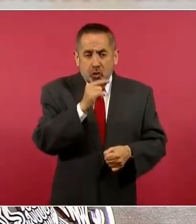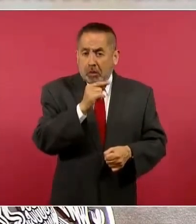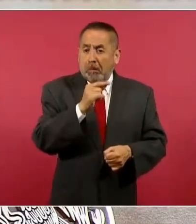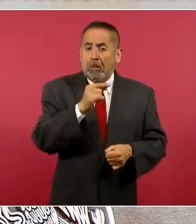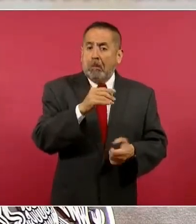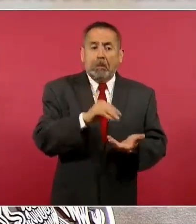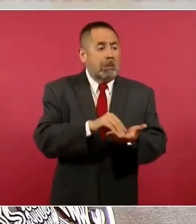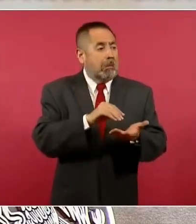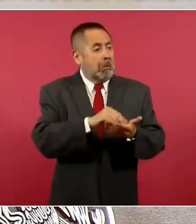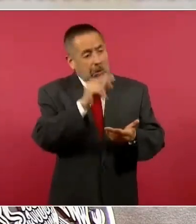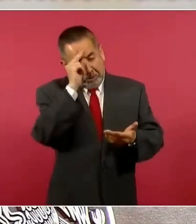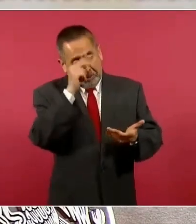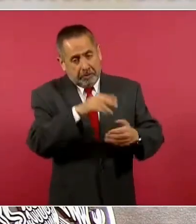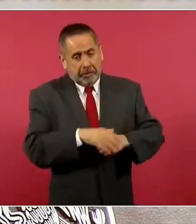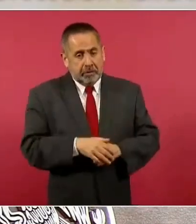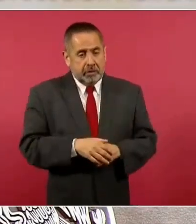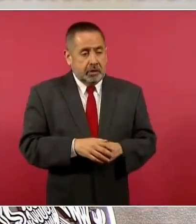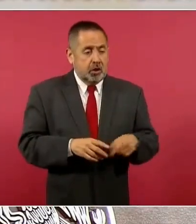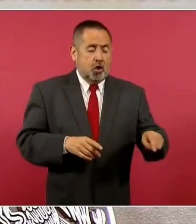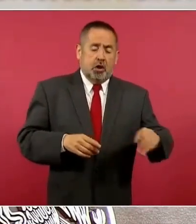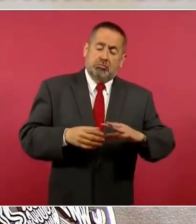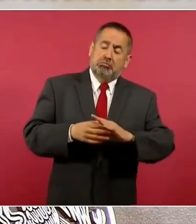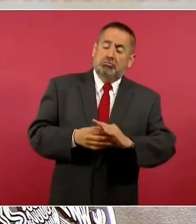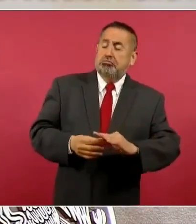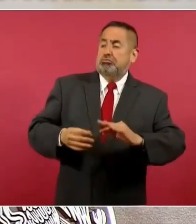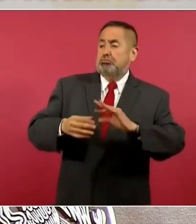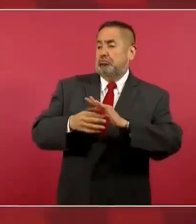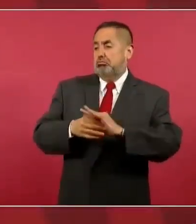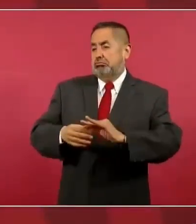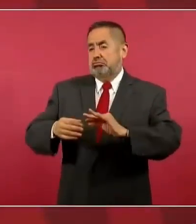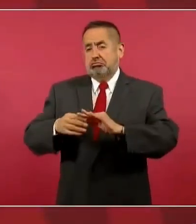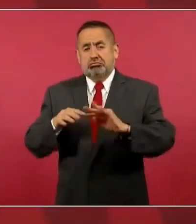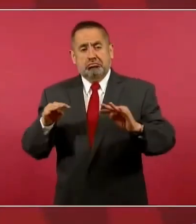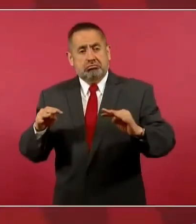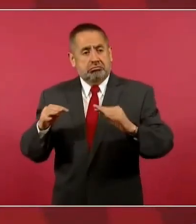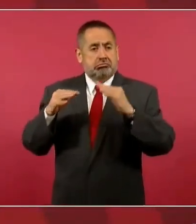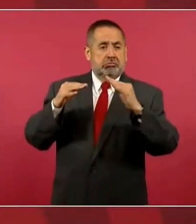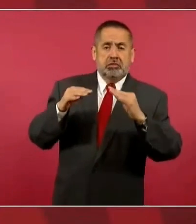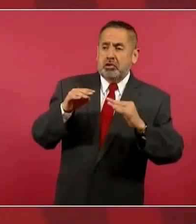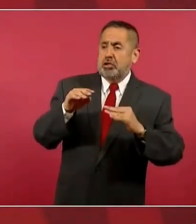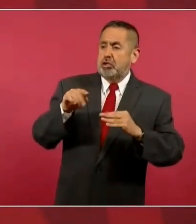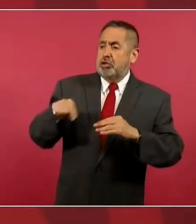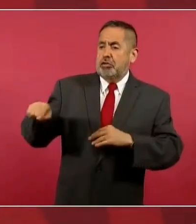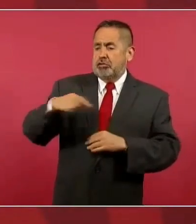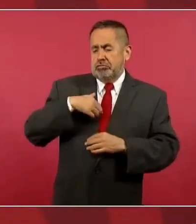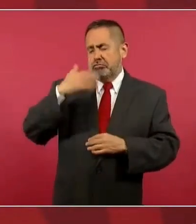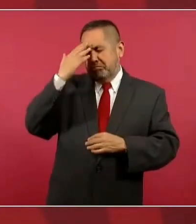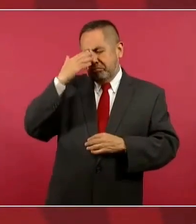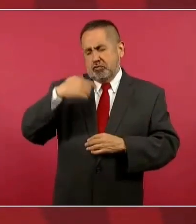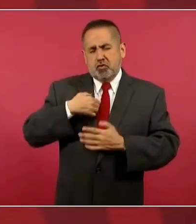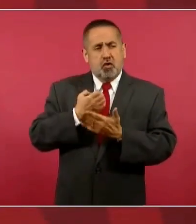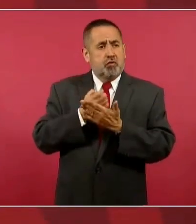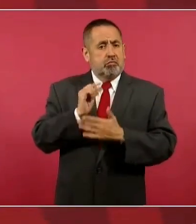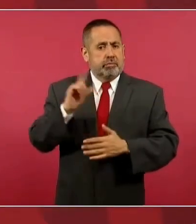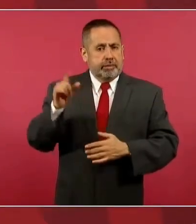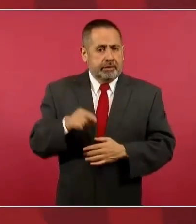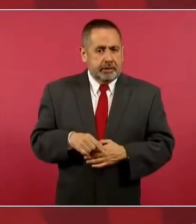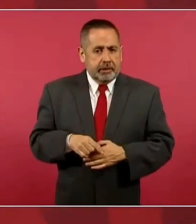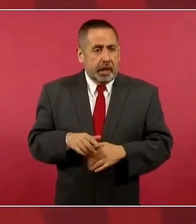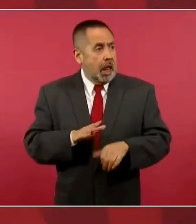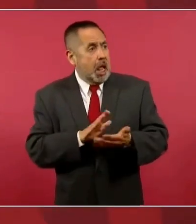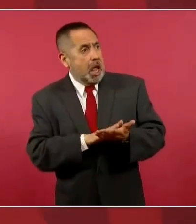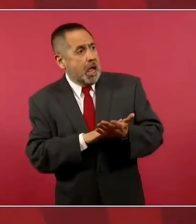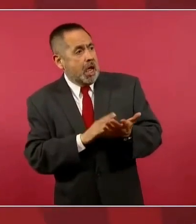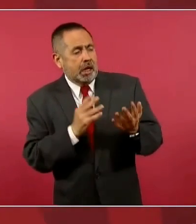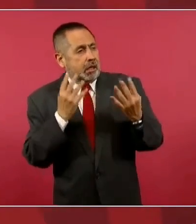y sigue contando con el reconocimiento de muchos.